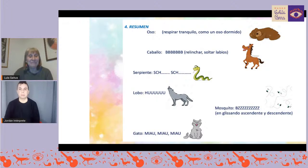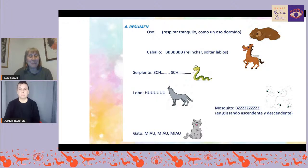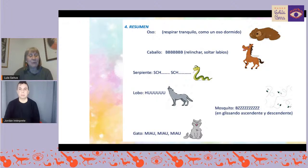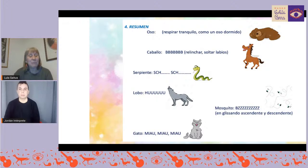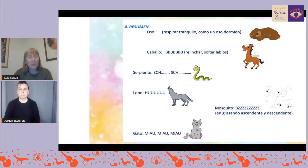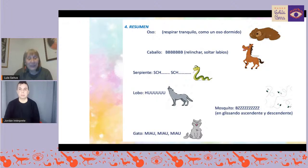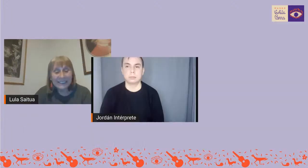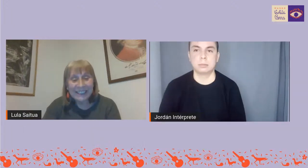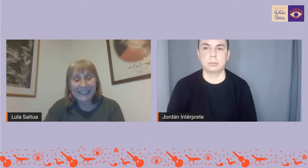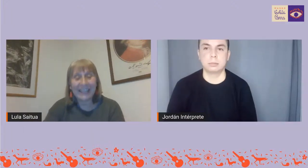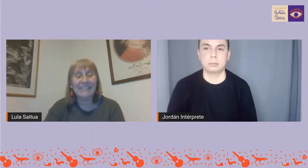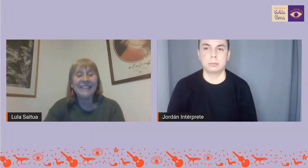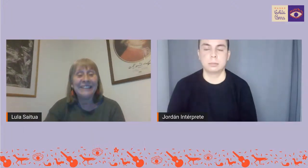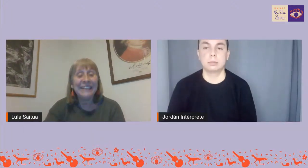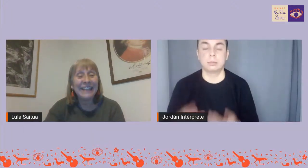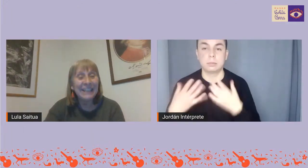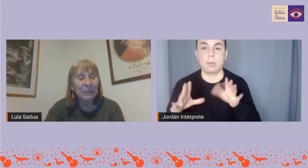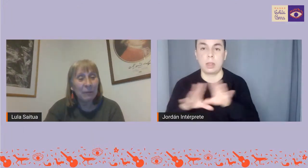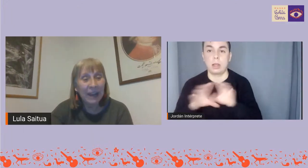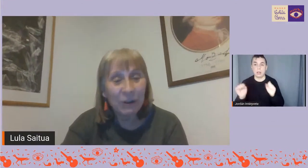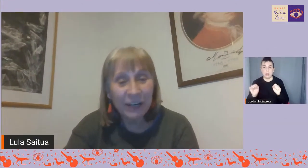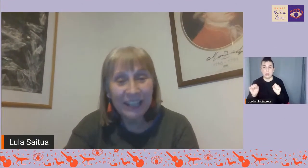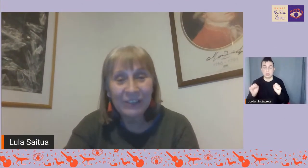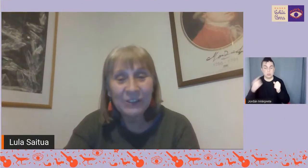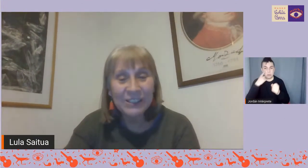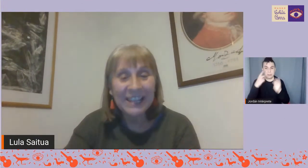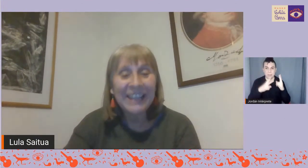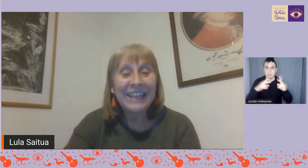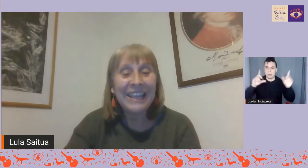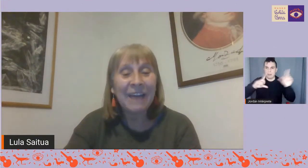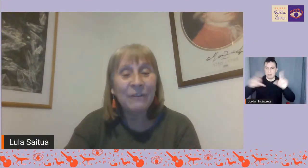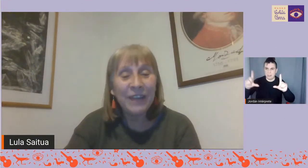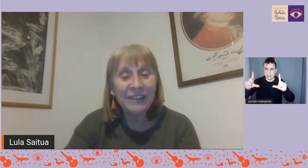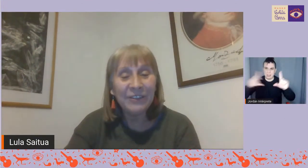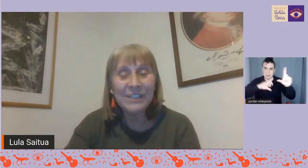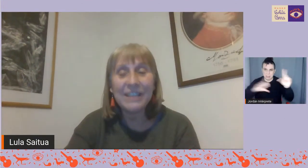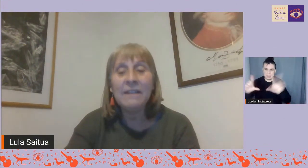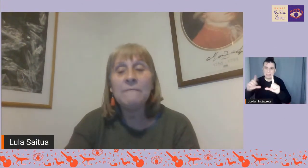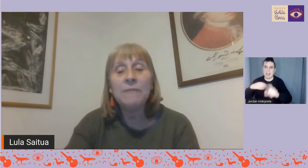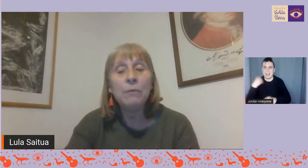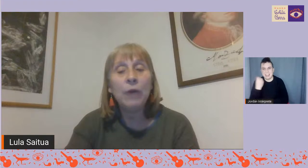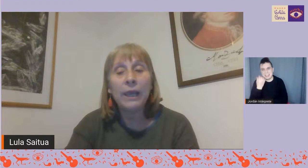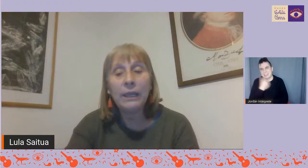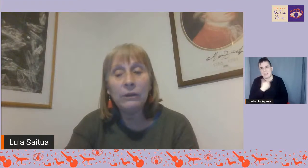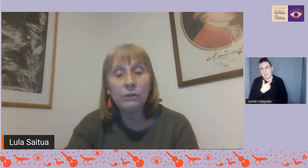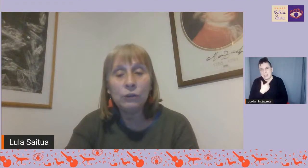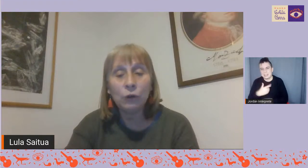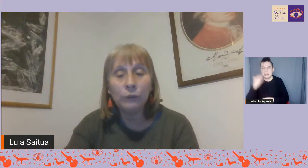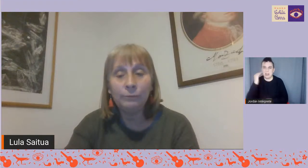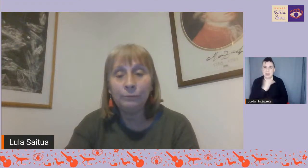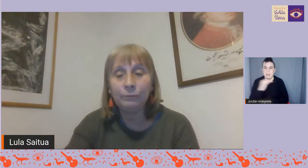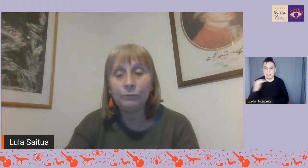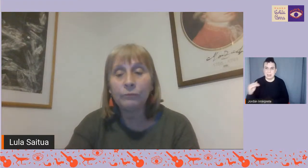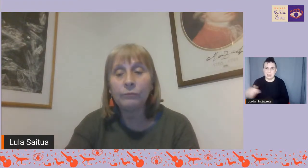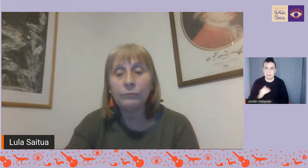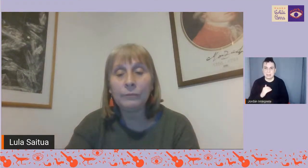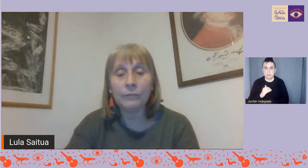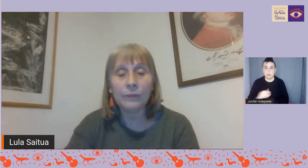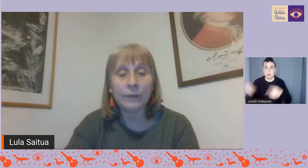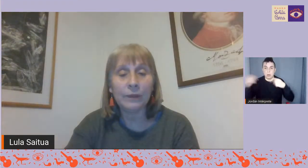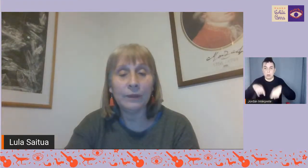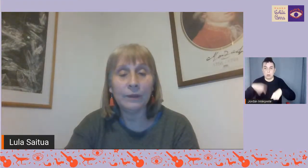de este PowerPoint que estaba entretenido para los niños y ahora entonces vamos a irnos con